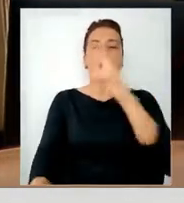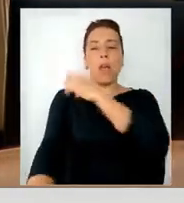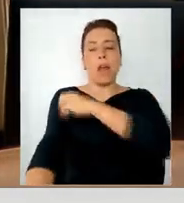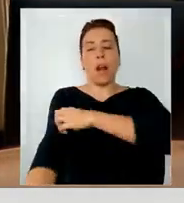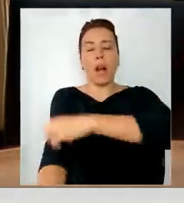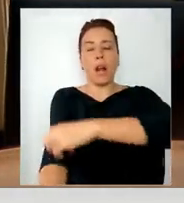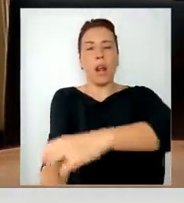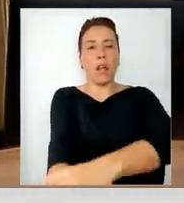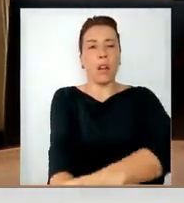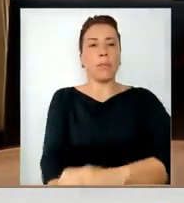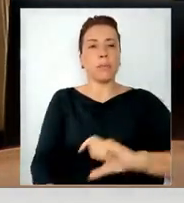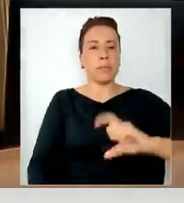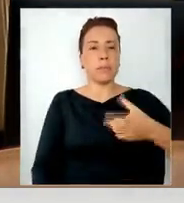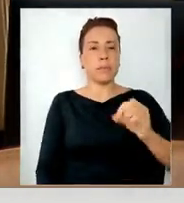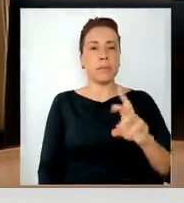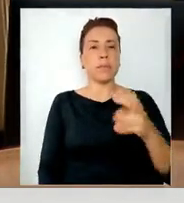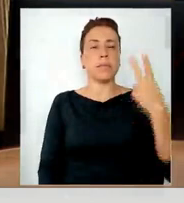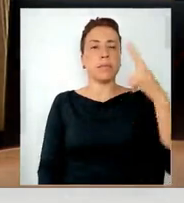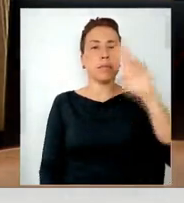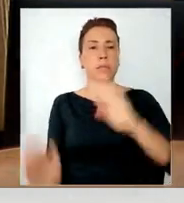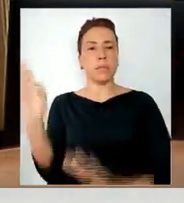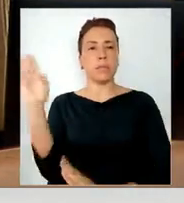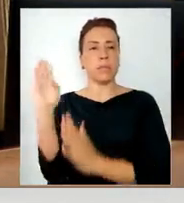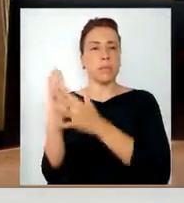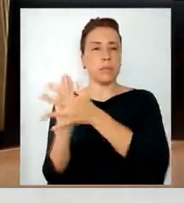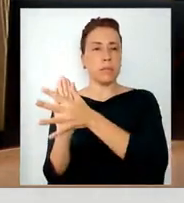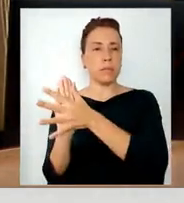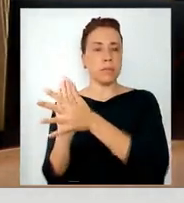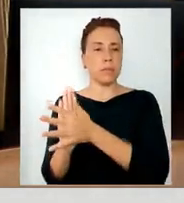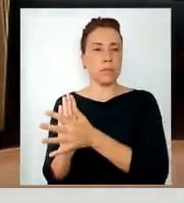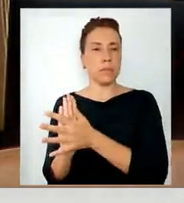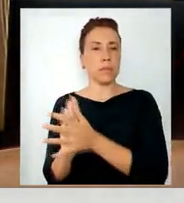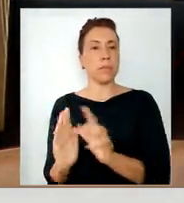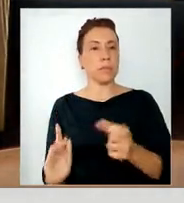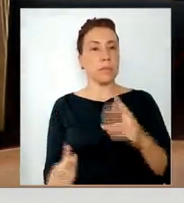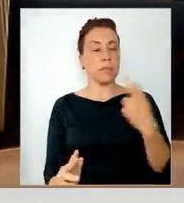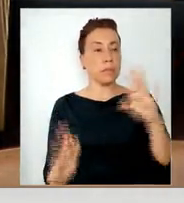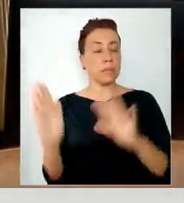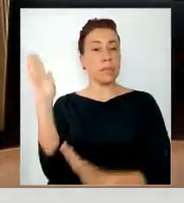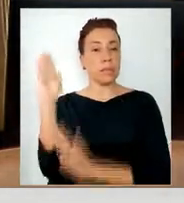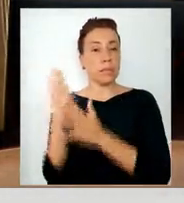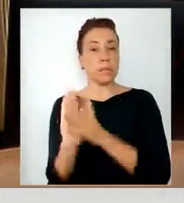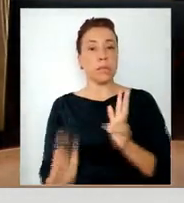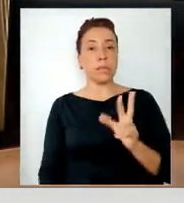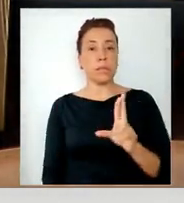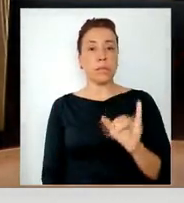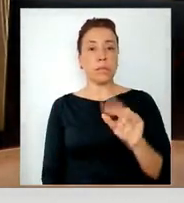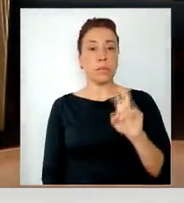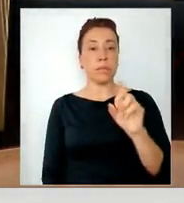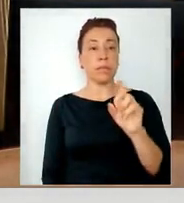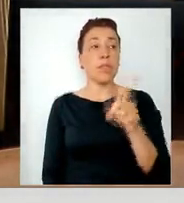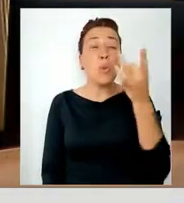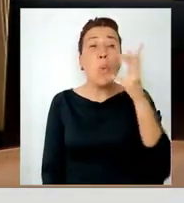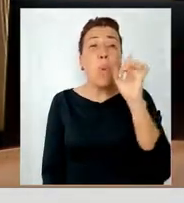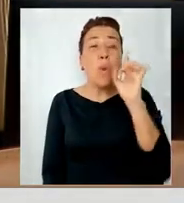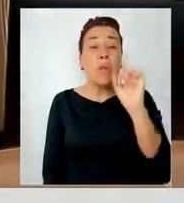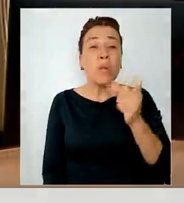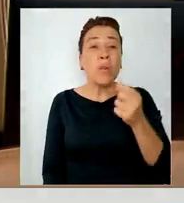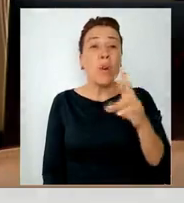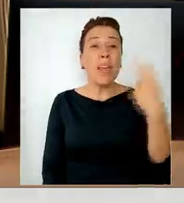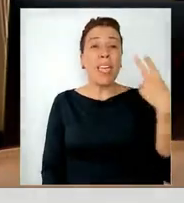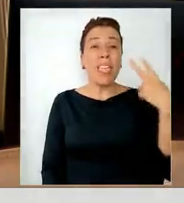Regional de la araucanía el gobernador Regional de la araucanía Luciano Rivas el único gobernador que es de derecha